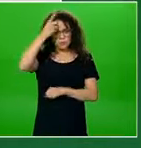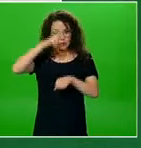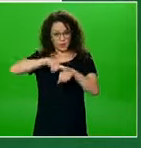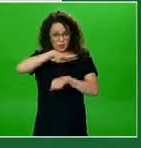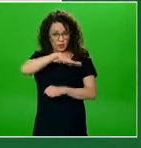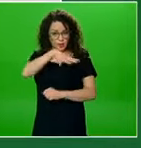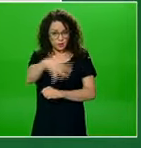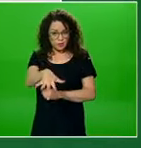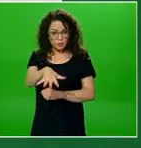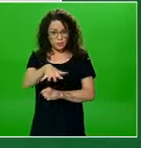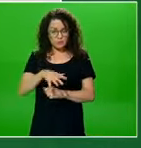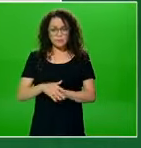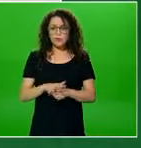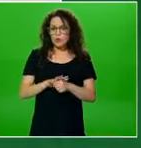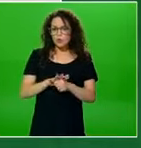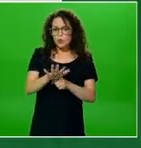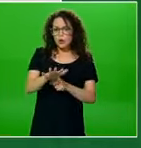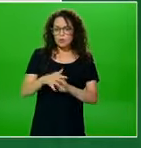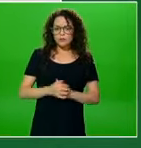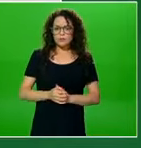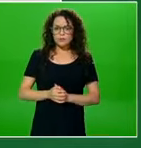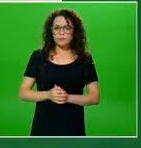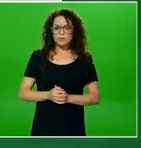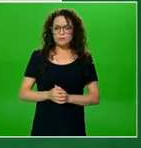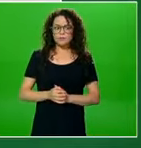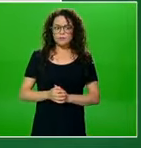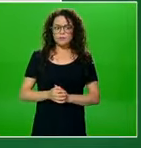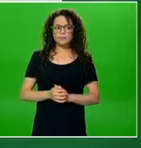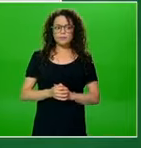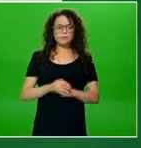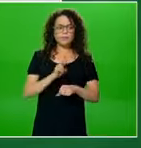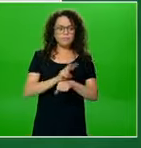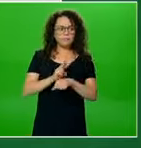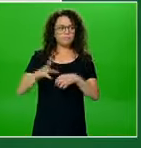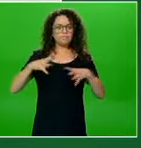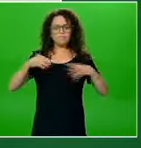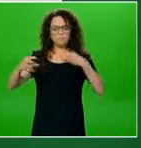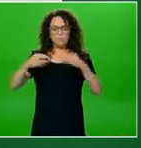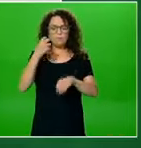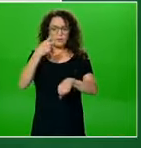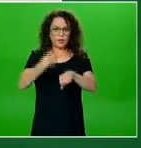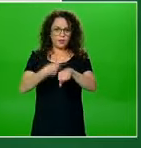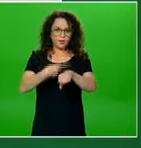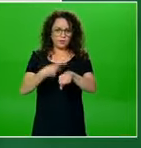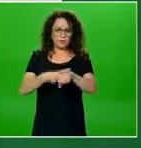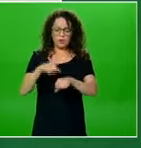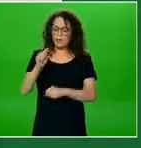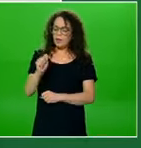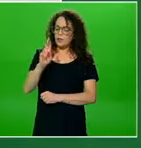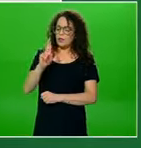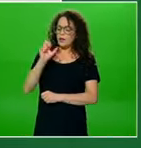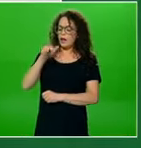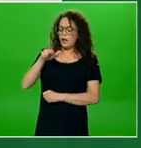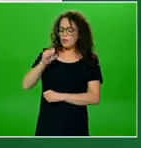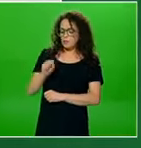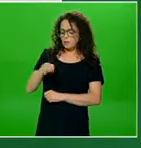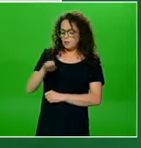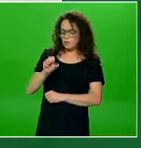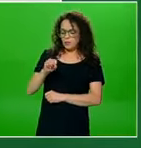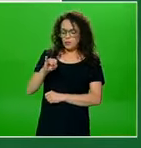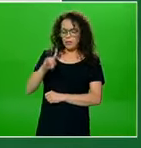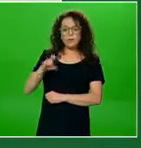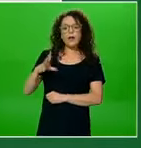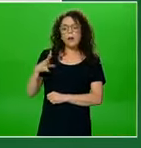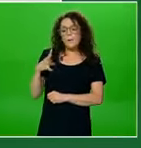de Epidemiología es la Dirección de Vigilancia Epidemiológica de Enfermedades Transmisibles, la cual pues tengo el honor en este